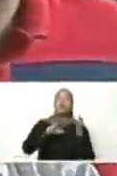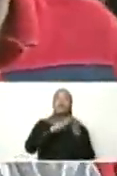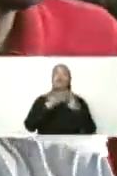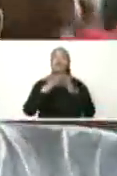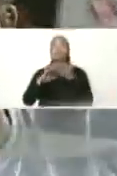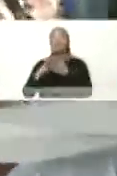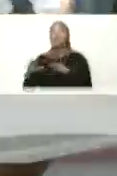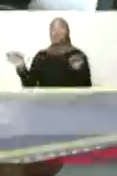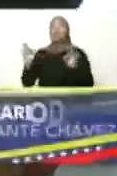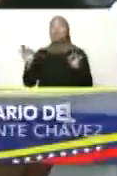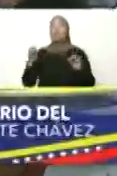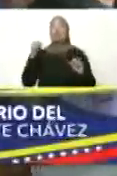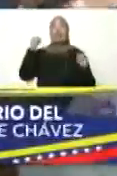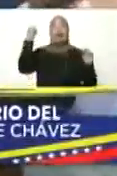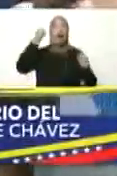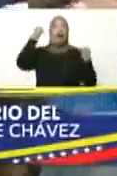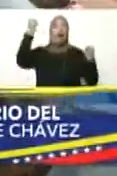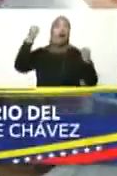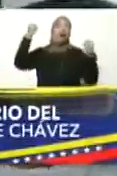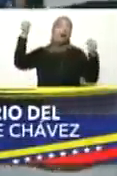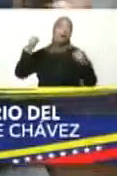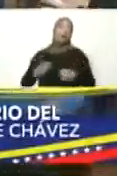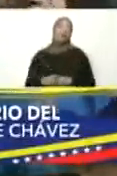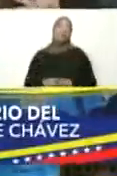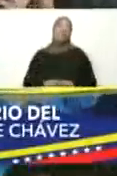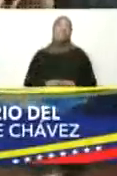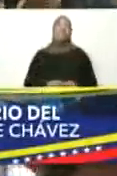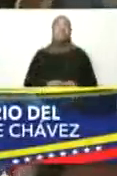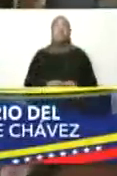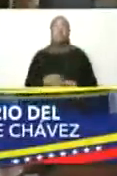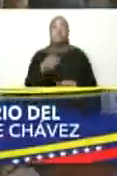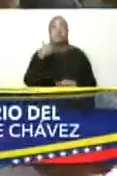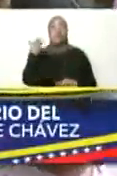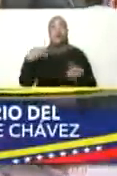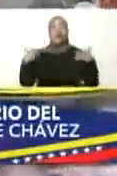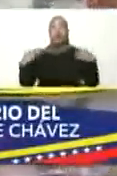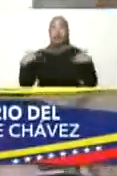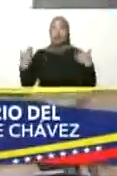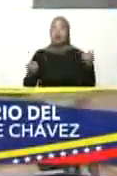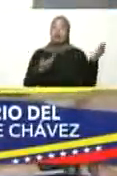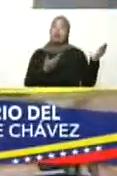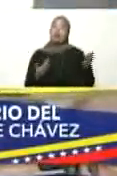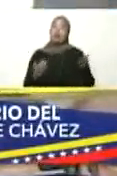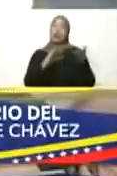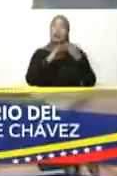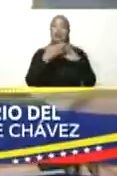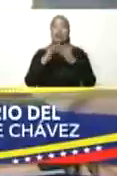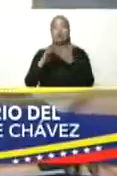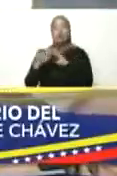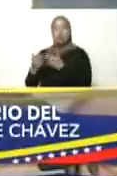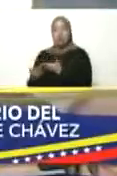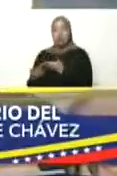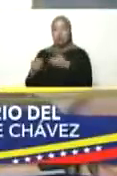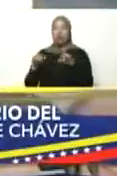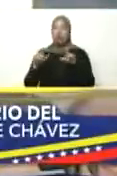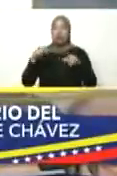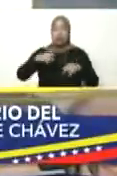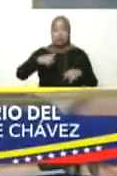timón. Bueno, qué alegría venir a la comuna del Maizal. En estas tierras